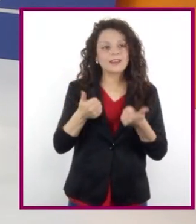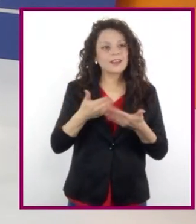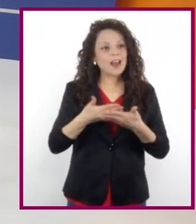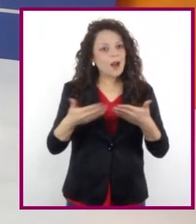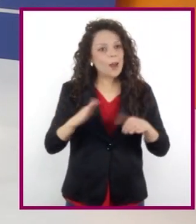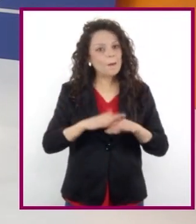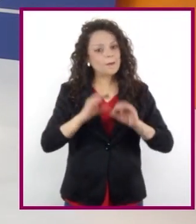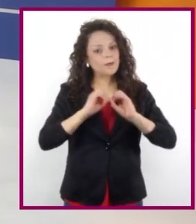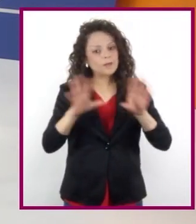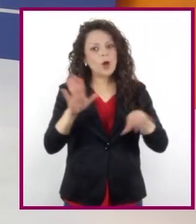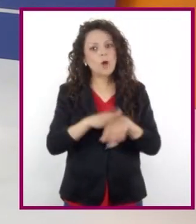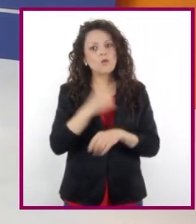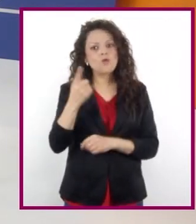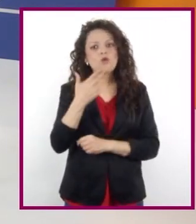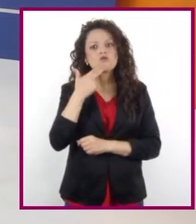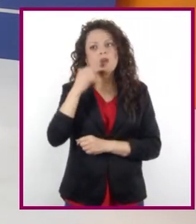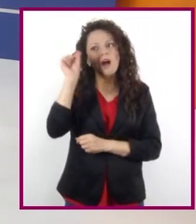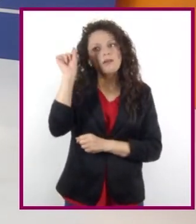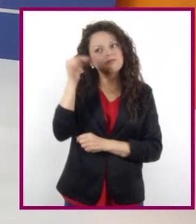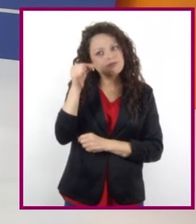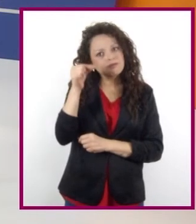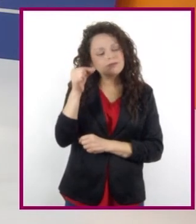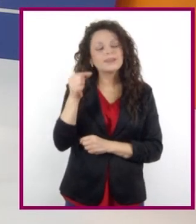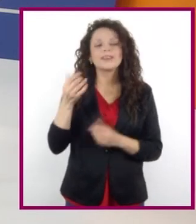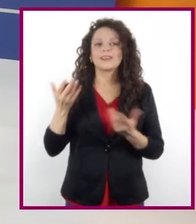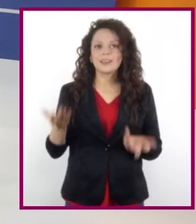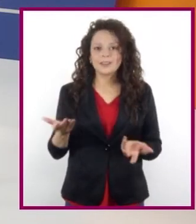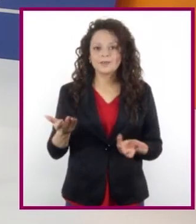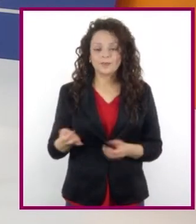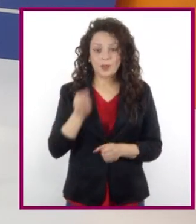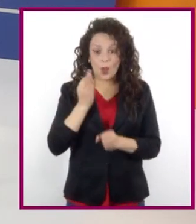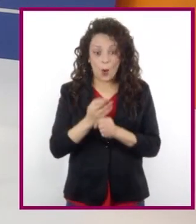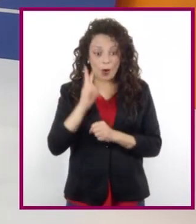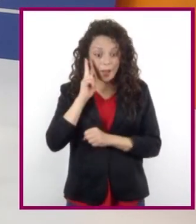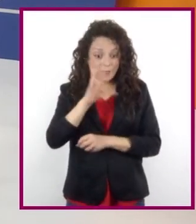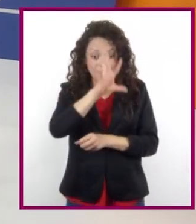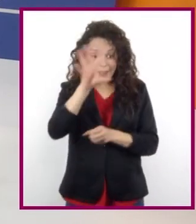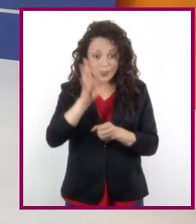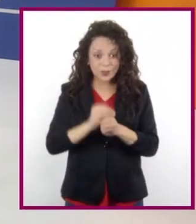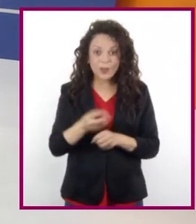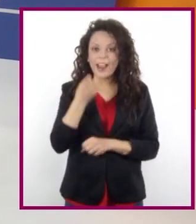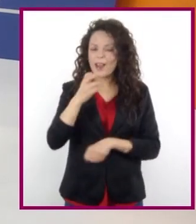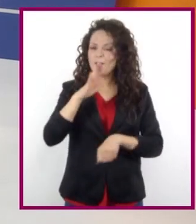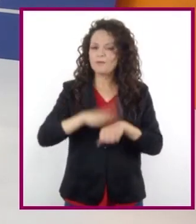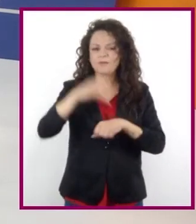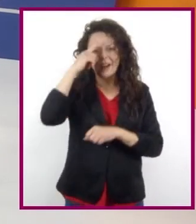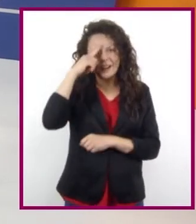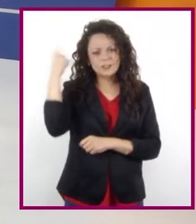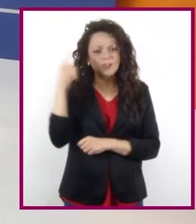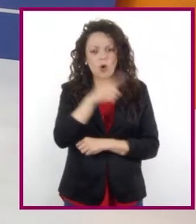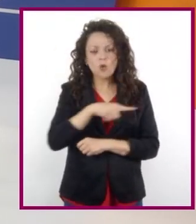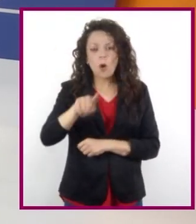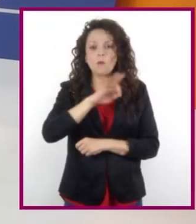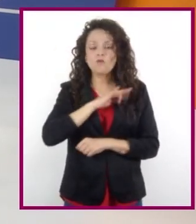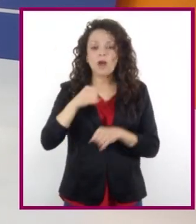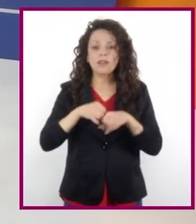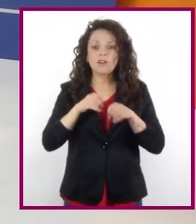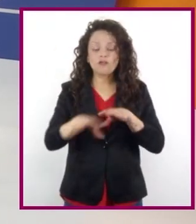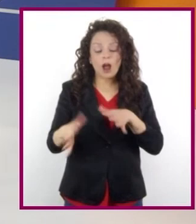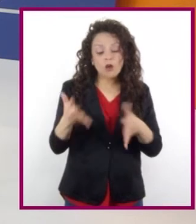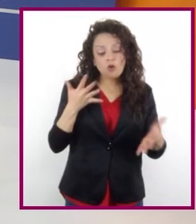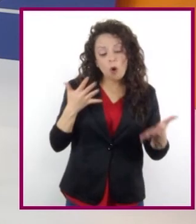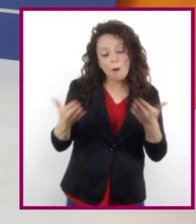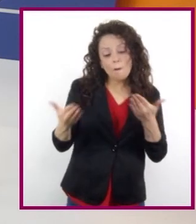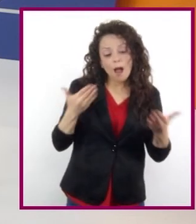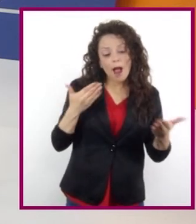lleva tilde. Con todo lo que hemos visto en esta sesión, será más fácil para ustedes comparar información sobre